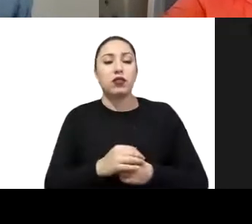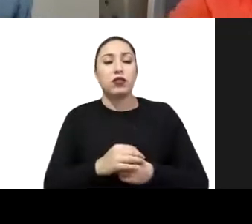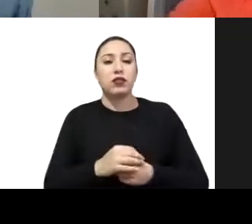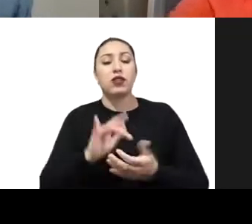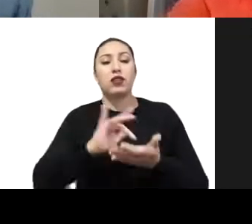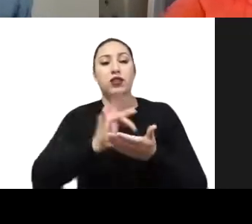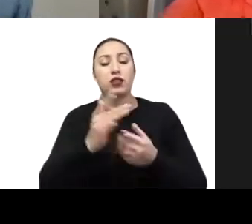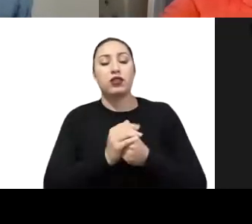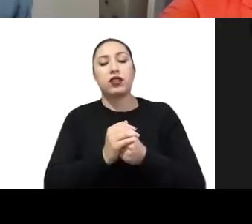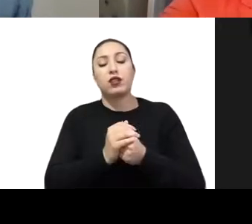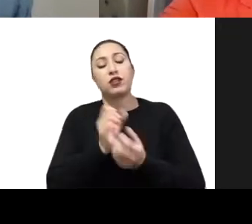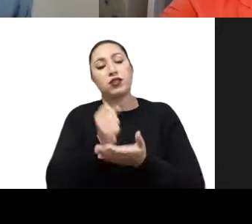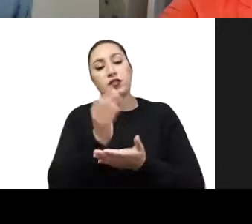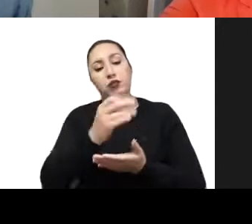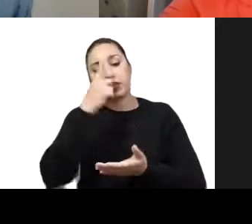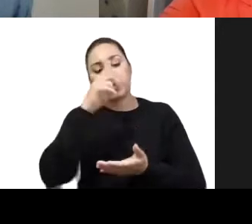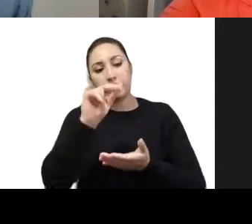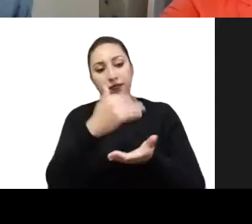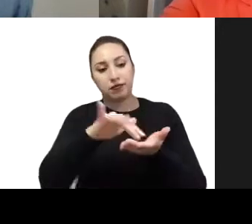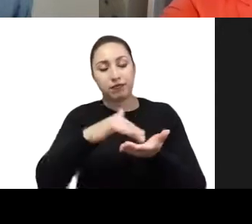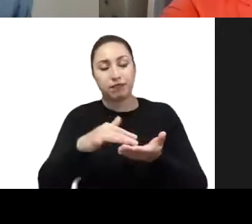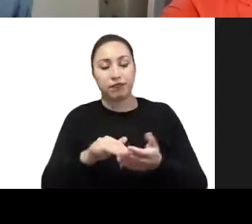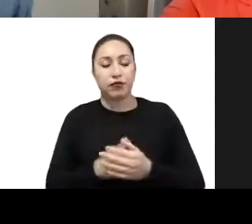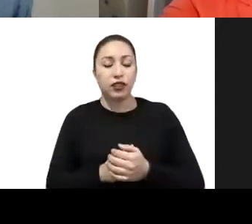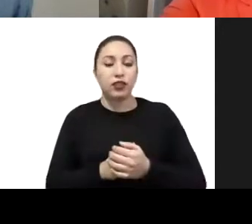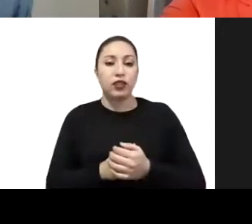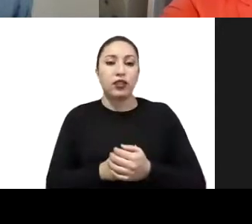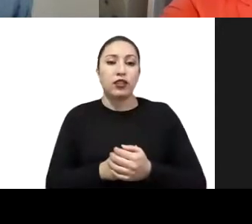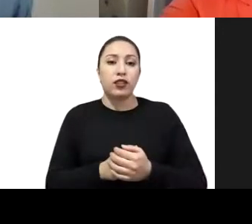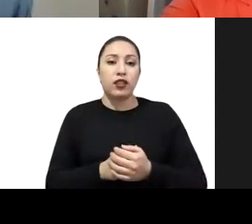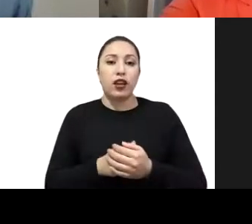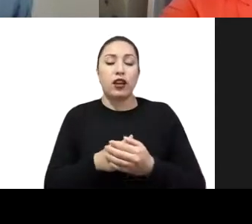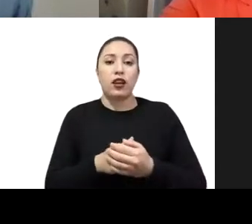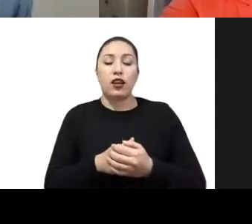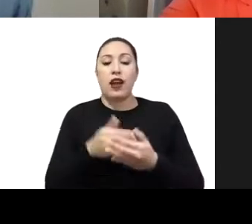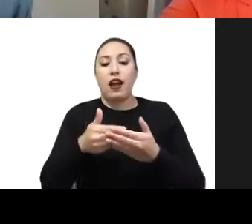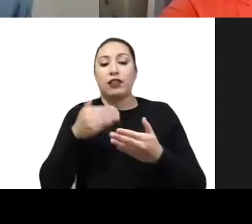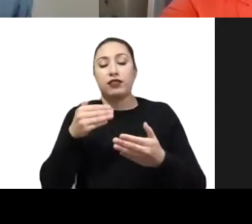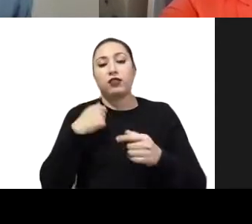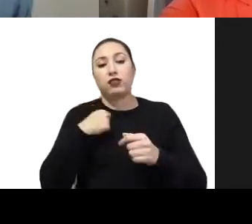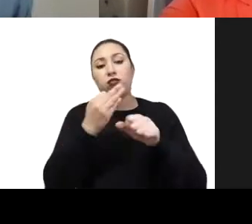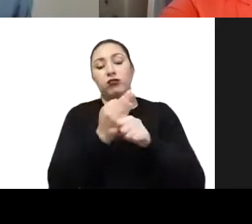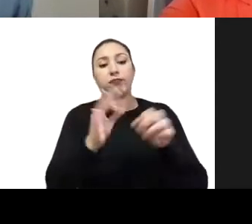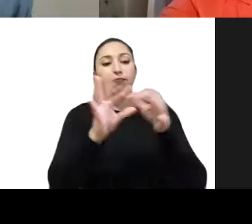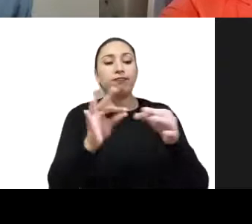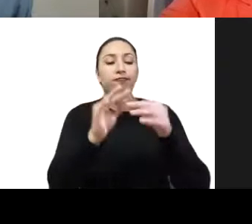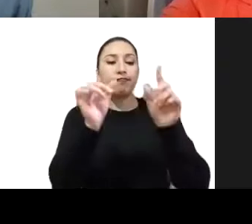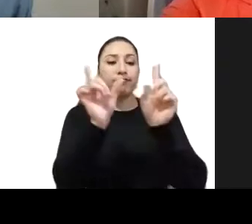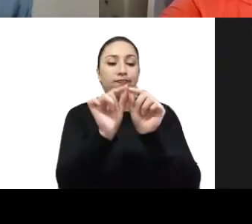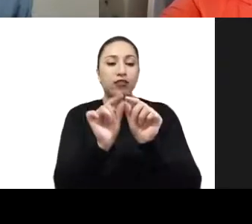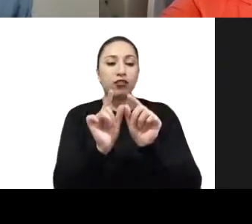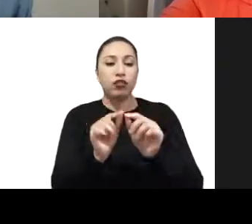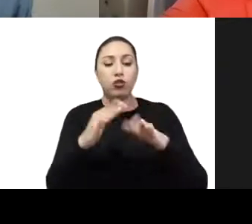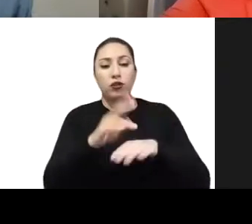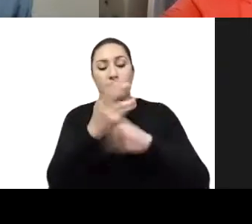Se omite la lectura, diputada presidenta. Gracias, diputada. Antes de poner a discusión el dictamen, esta presidencia